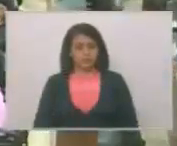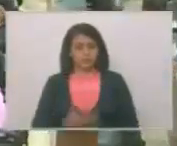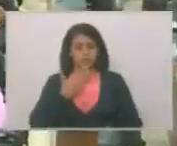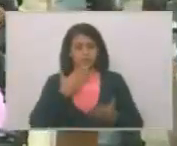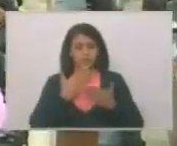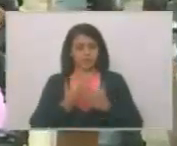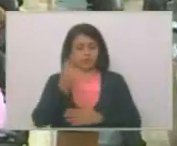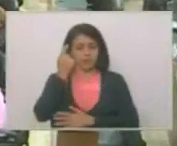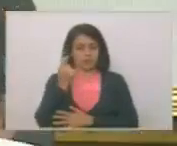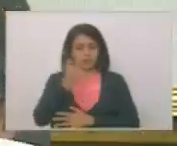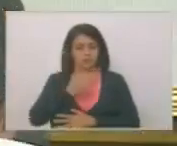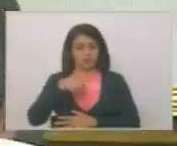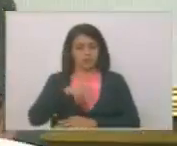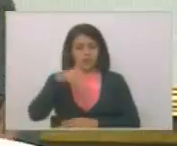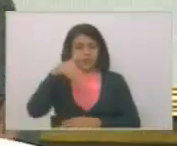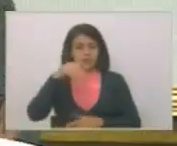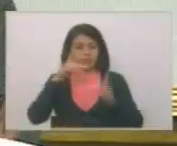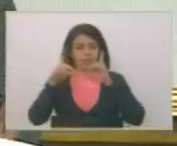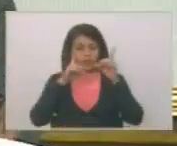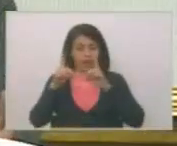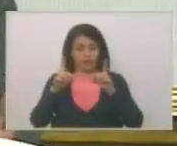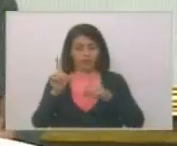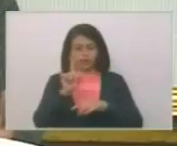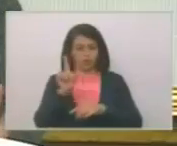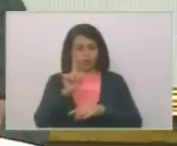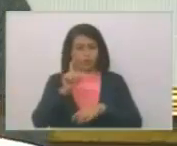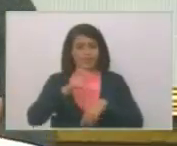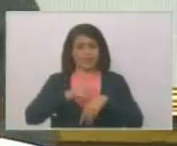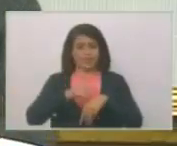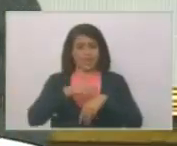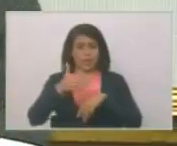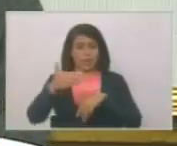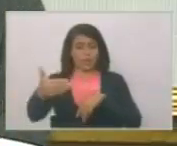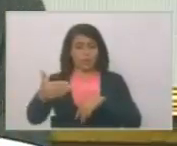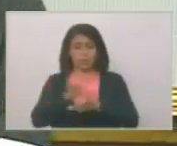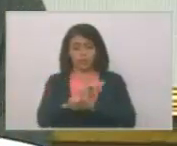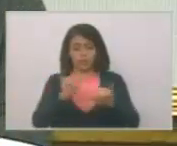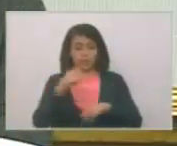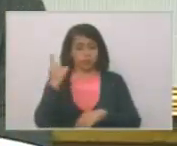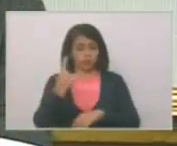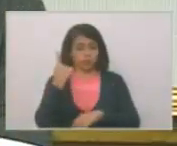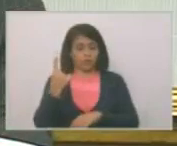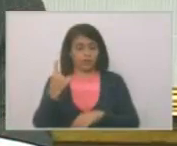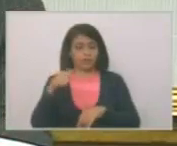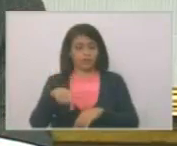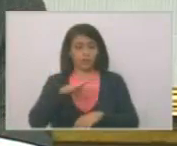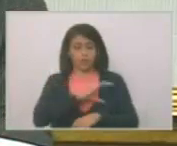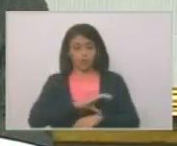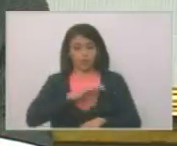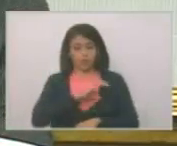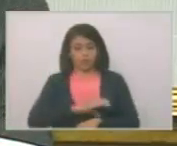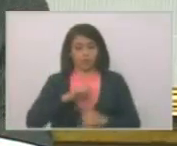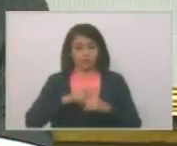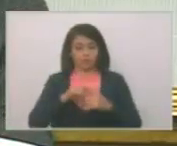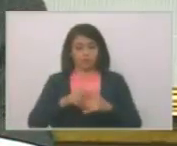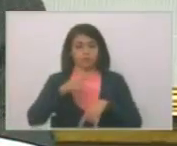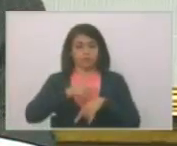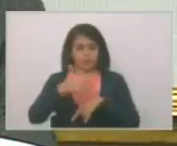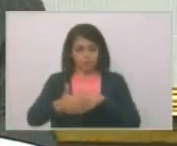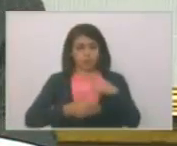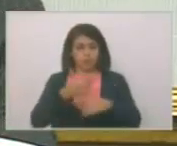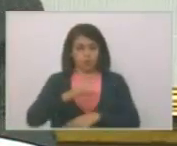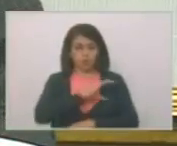Gracias, diputada. No vamos a dar debate porque lo que estamos solicitando aquí es la extensión del funcionamiento de una comisión. En el momento en que la